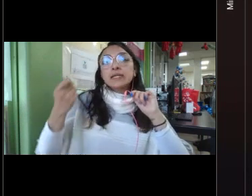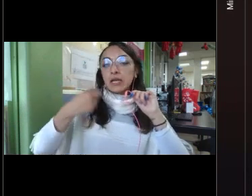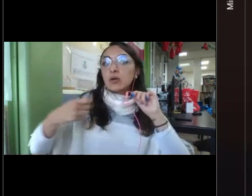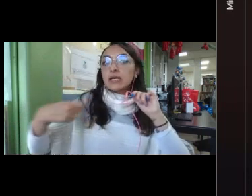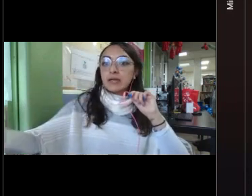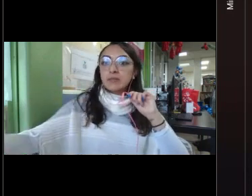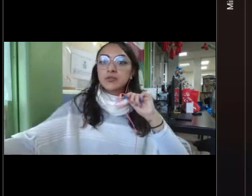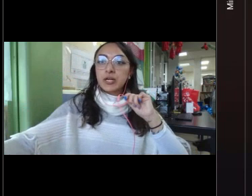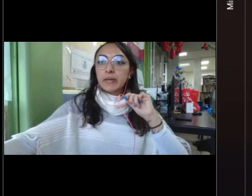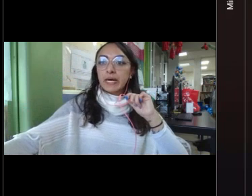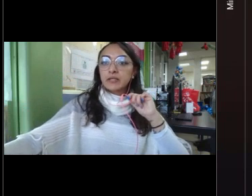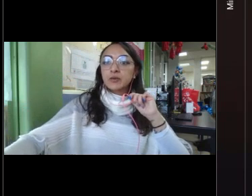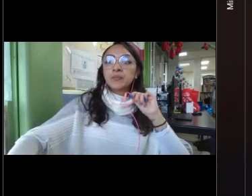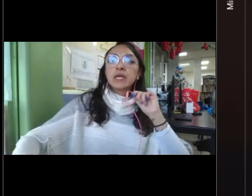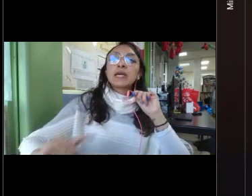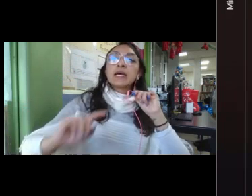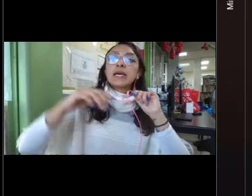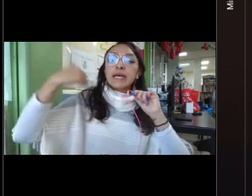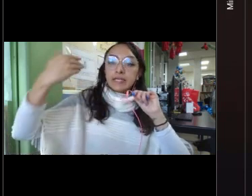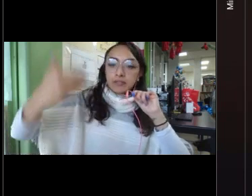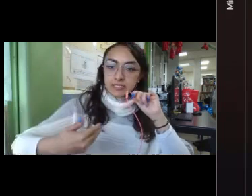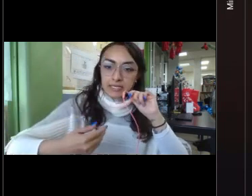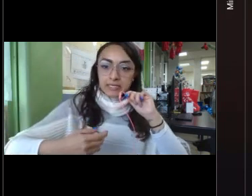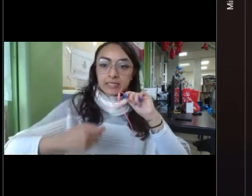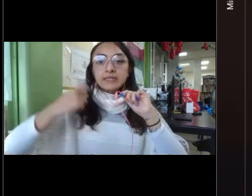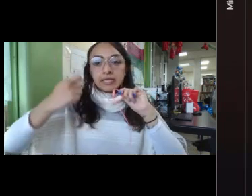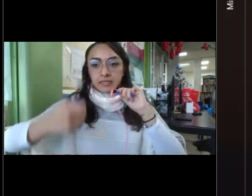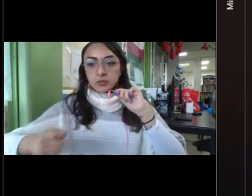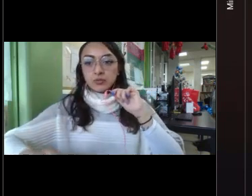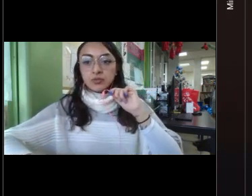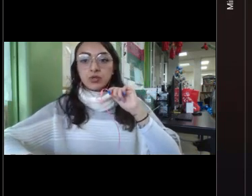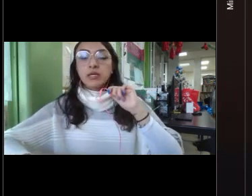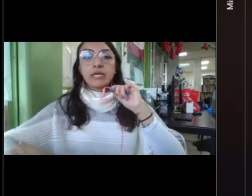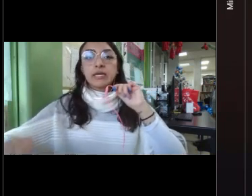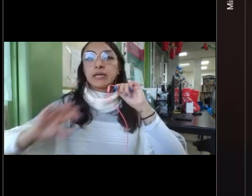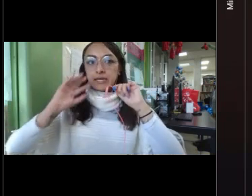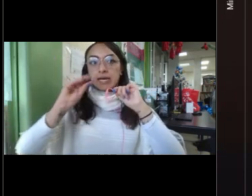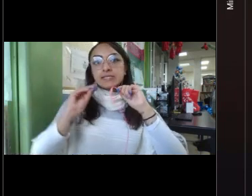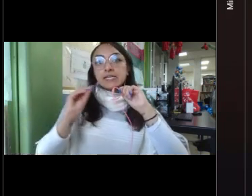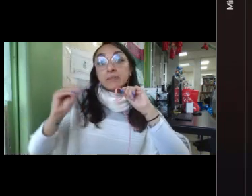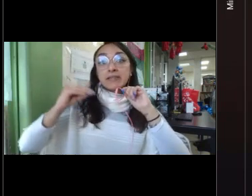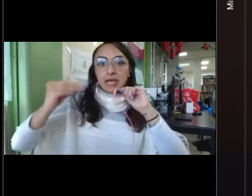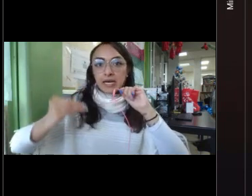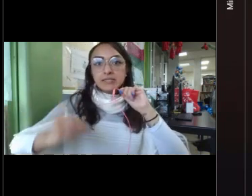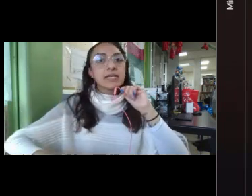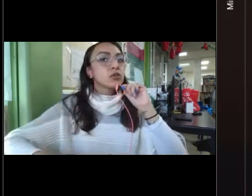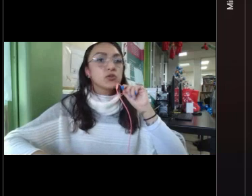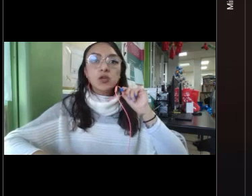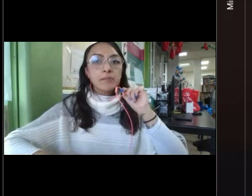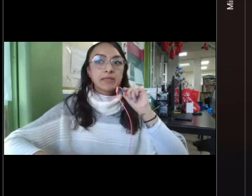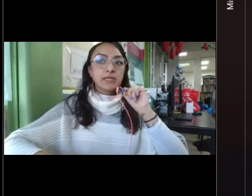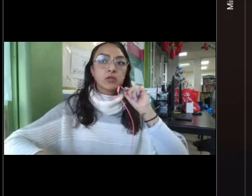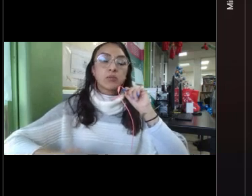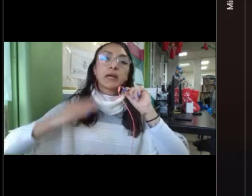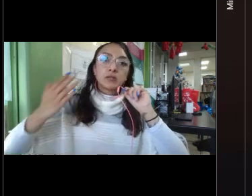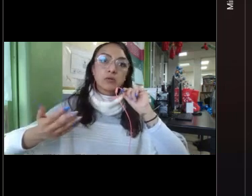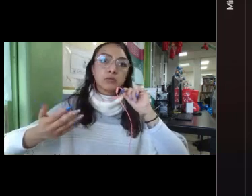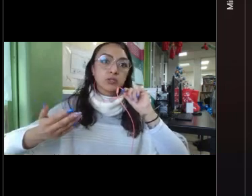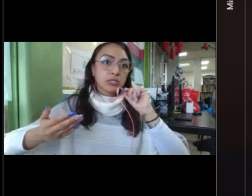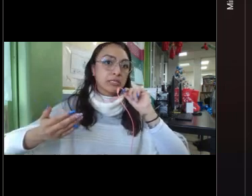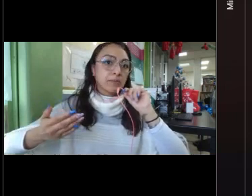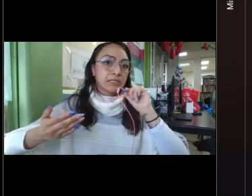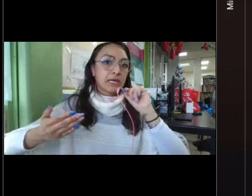apropiarse de lo que estamos trabajando. Entonces ahí tenemos justo estas ventajas que no solamente son